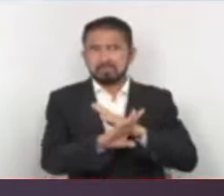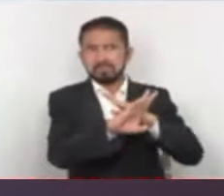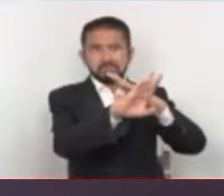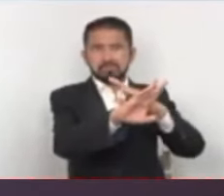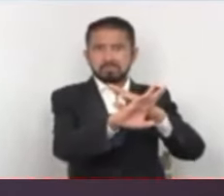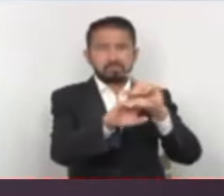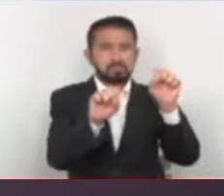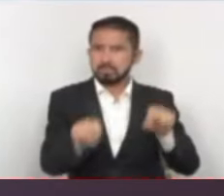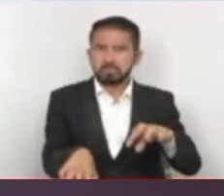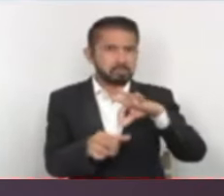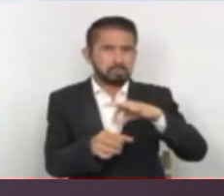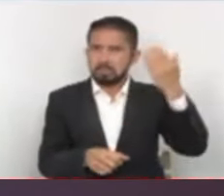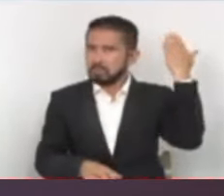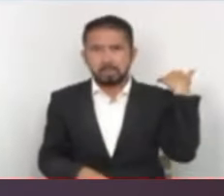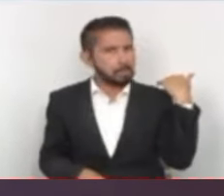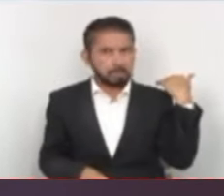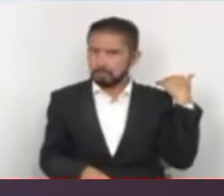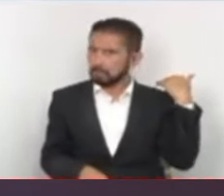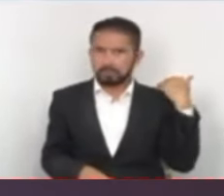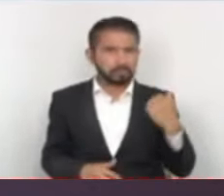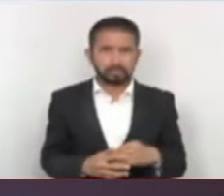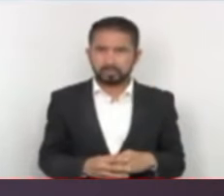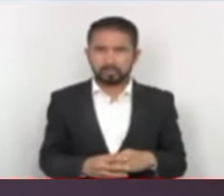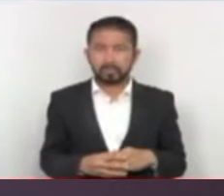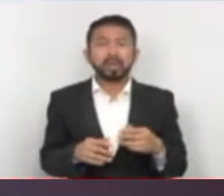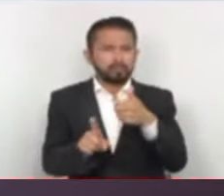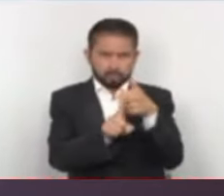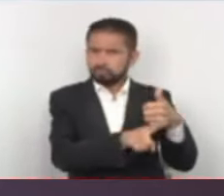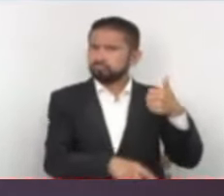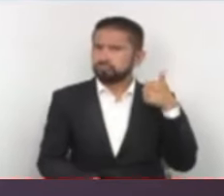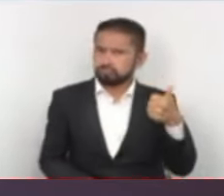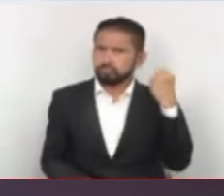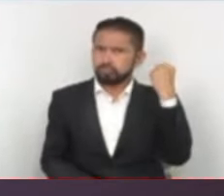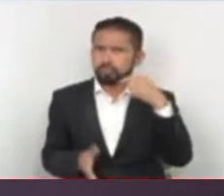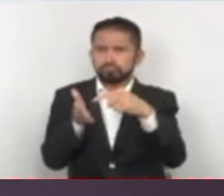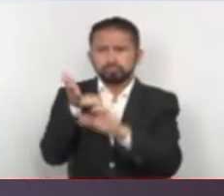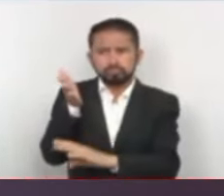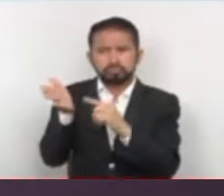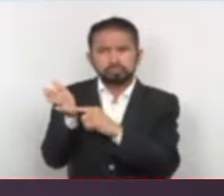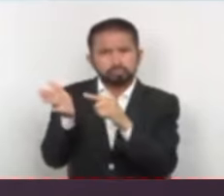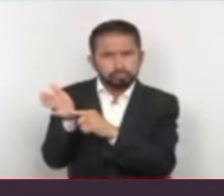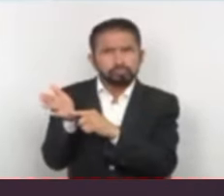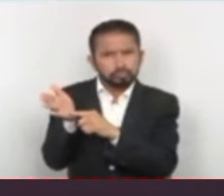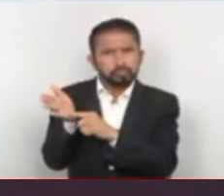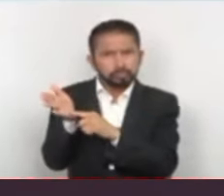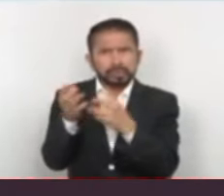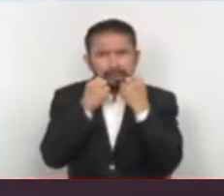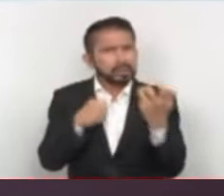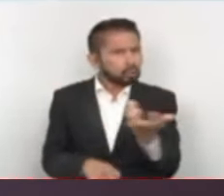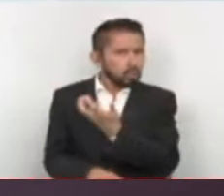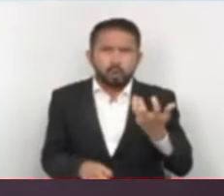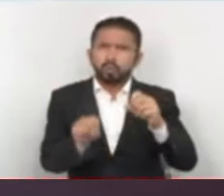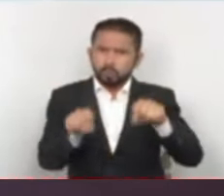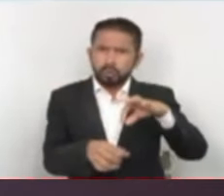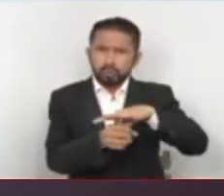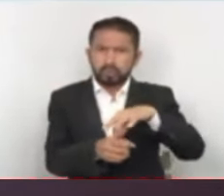a emitir el sufragio, que bien ganado y lo plasma la Constitución en alguno de sus artículos. Qué bueno